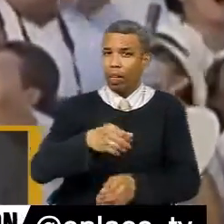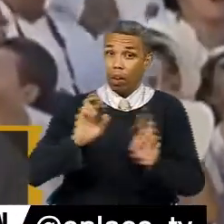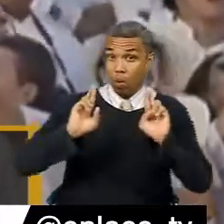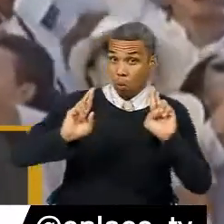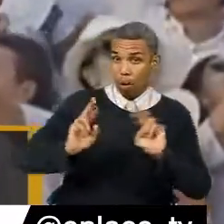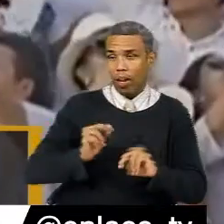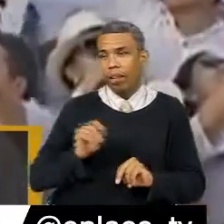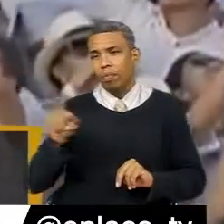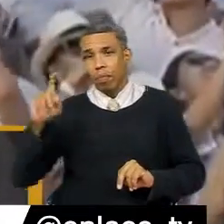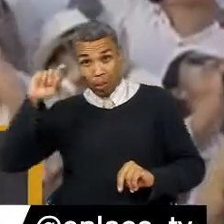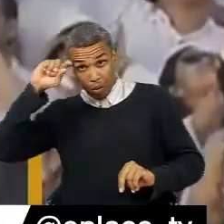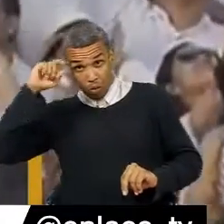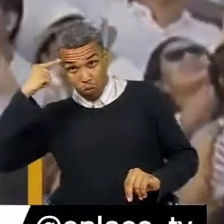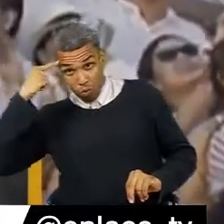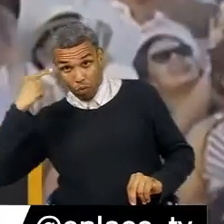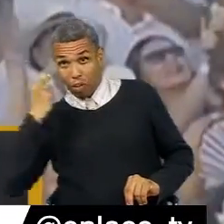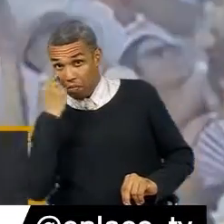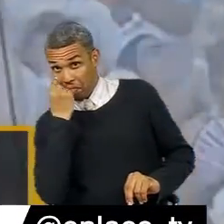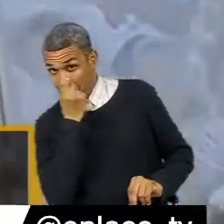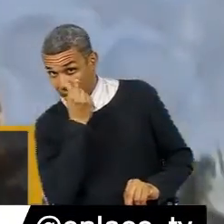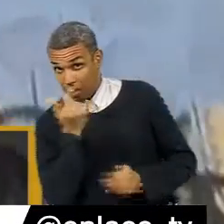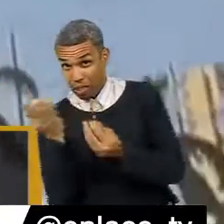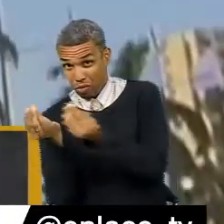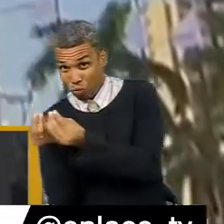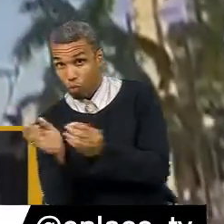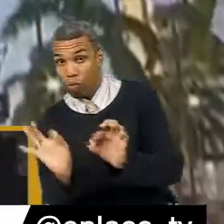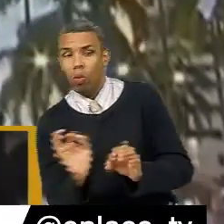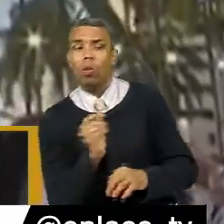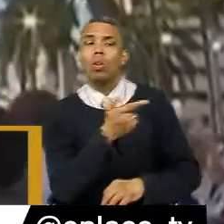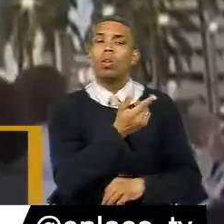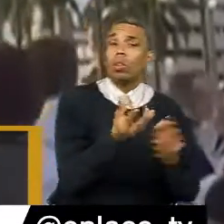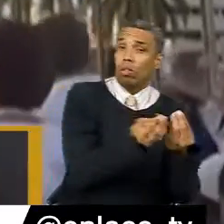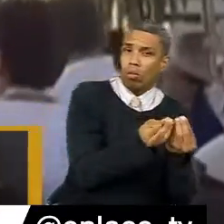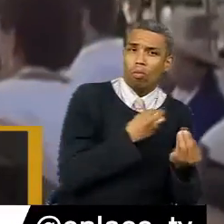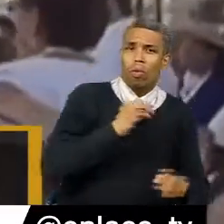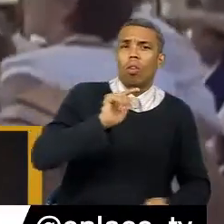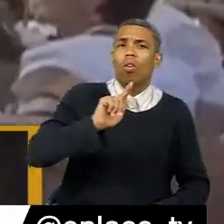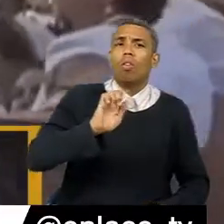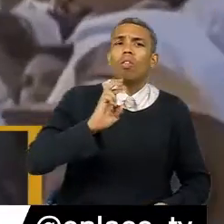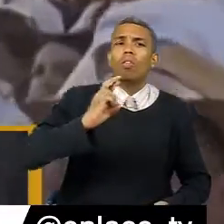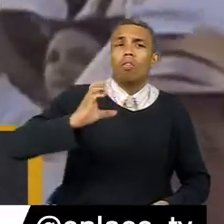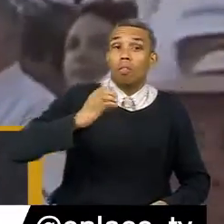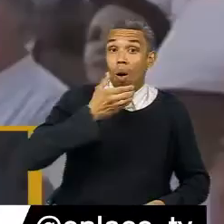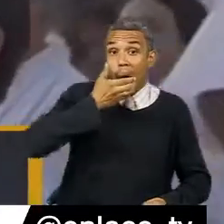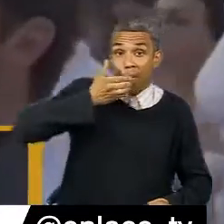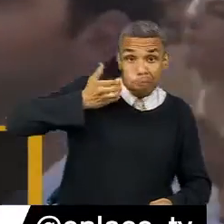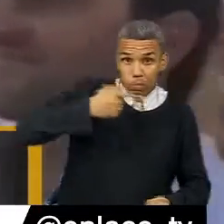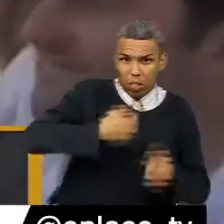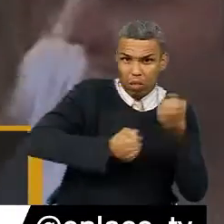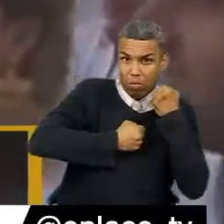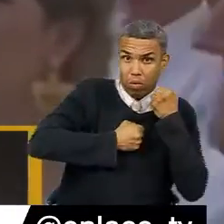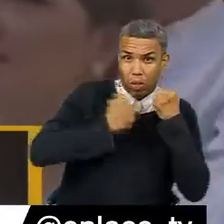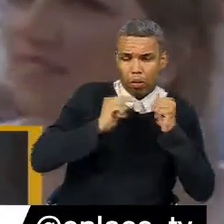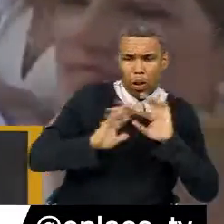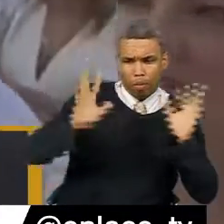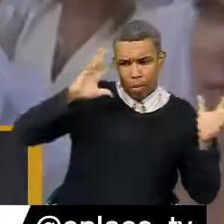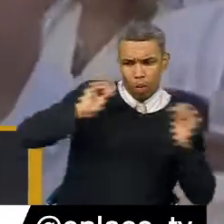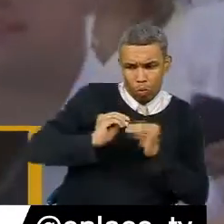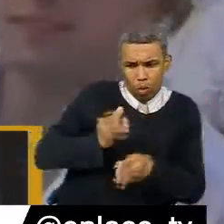gobierno como la insurgencia de las FARC honren su palabra, cumplan adecuadamente los acuerdos, que la